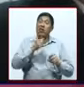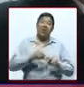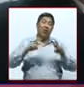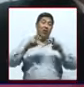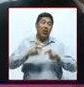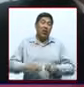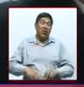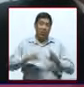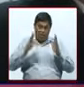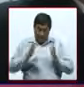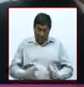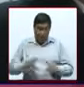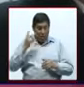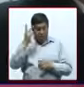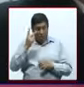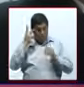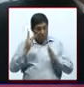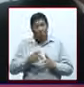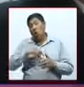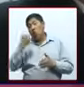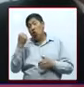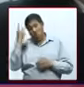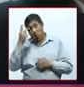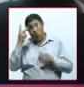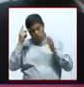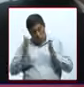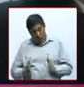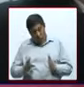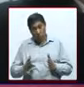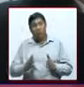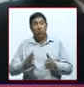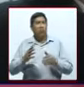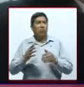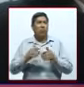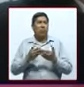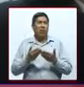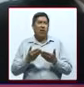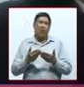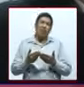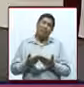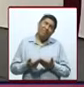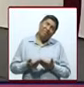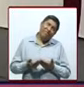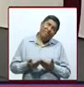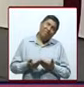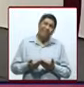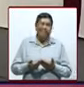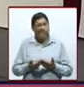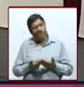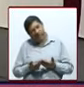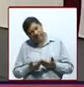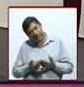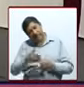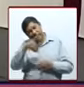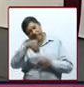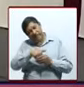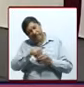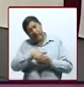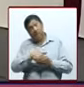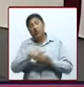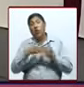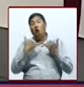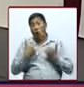analistas políticos, a quienes son políticos o también legisladores, como que no tienen mucha esperanza de que se pueda realizar. ¿Has visto lo que ha pasado